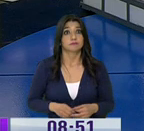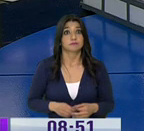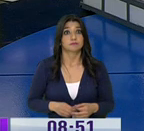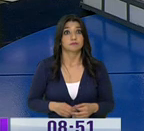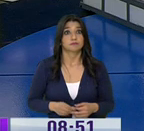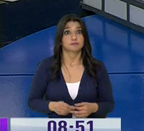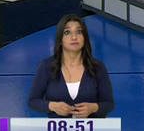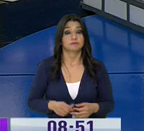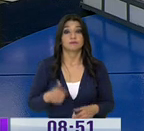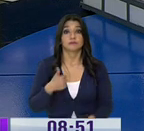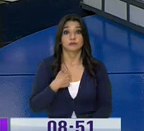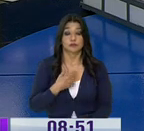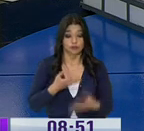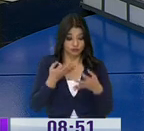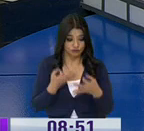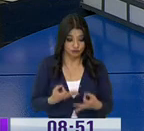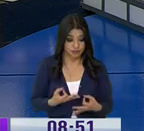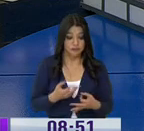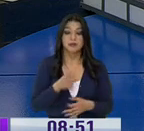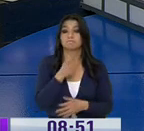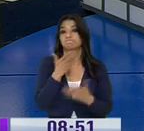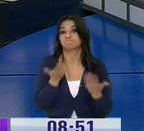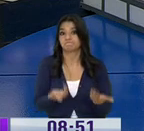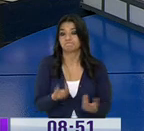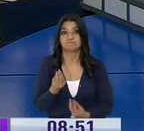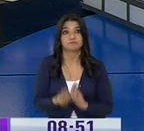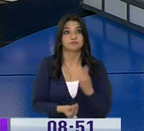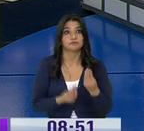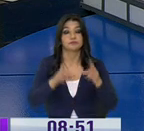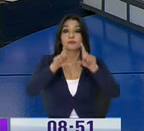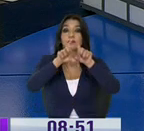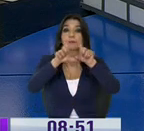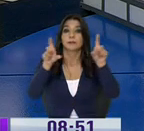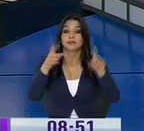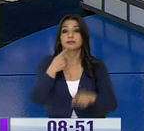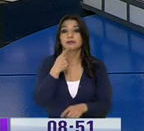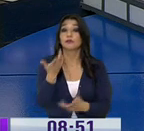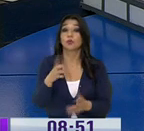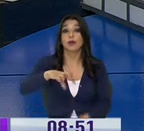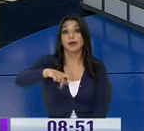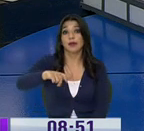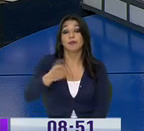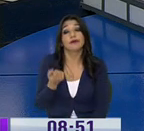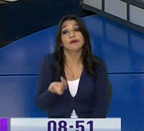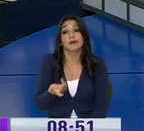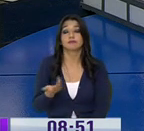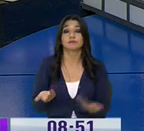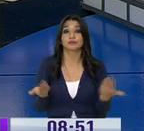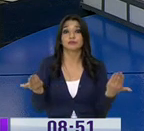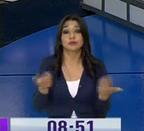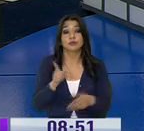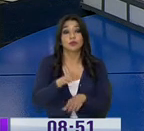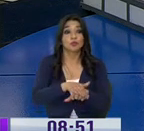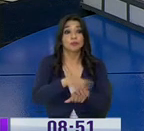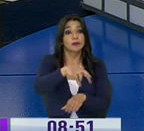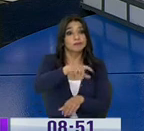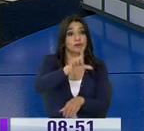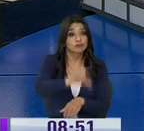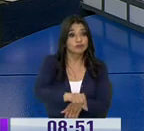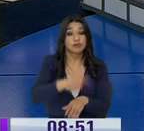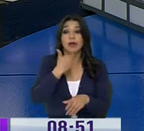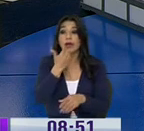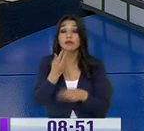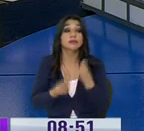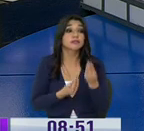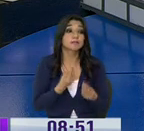Yo voy a verificar qué es lo que pasa. Claro, es como la empresa, no hay agua, o sea, ¿cómo? No sé, es como cuando dan la respuesta. Oye, ¿y ahora